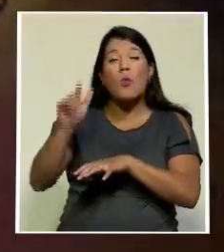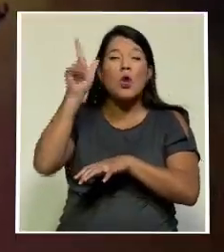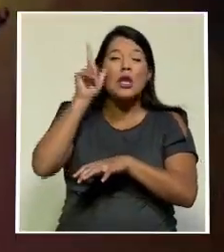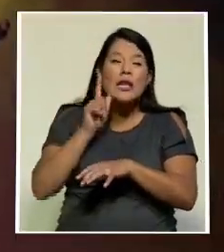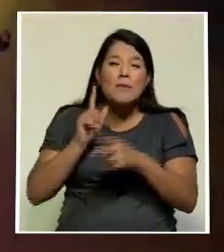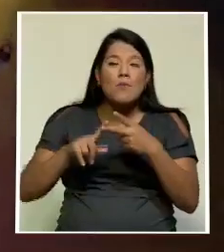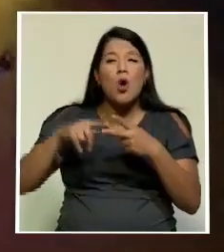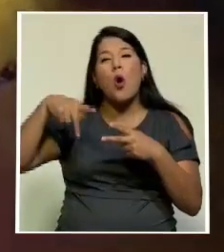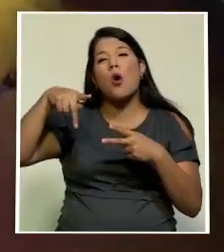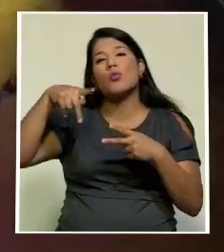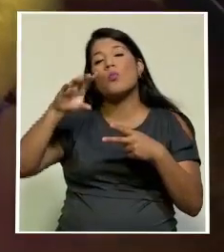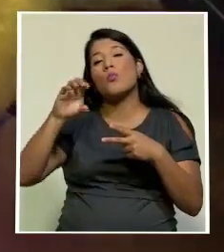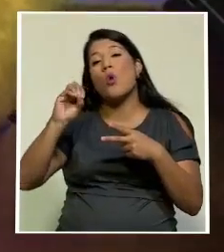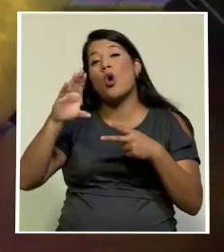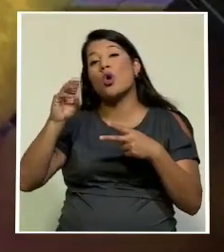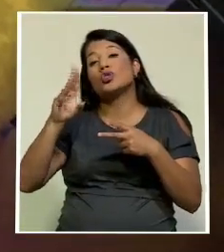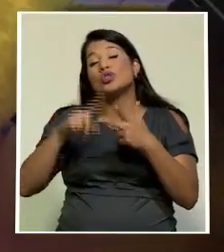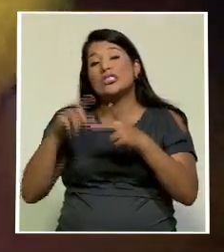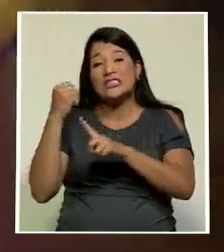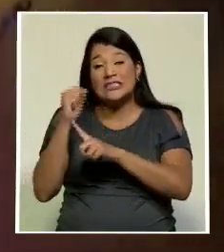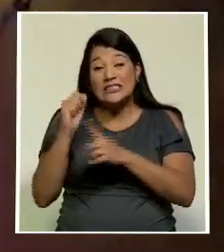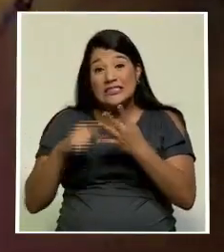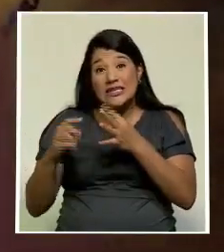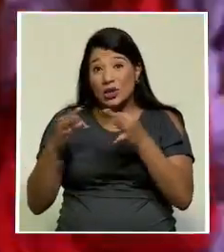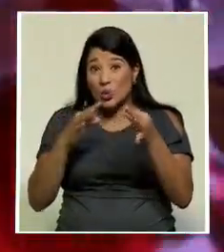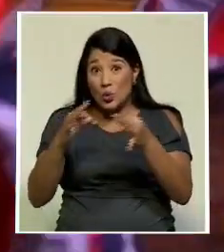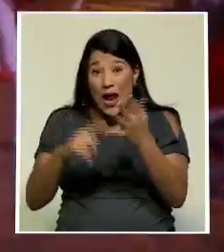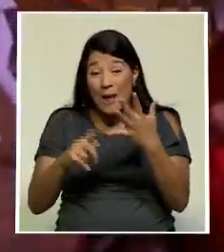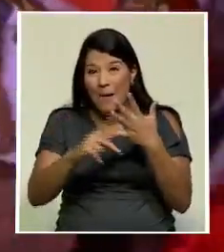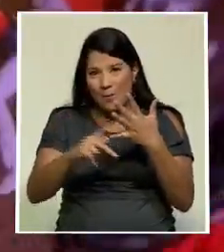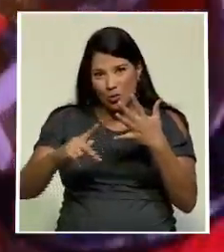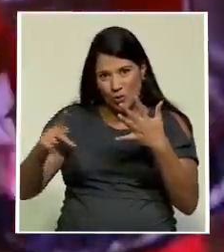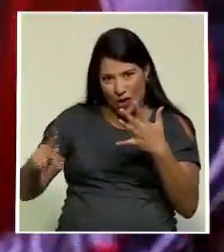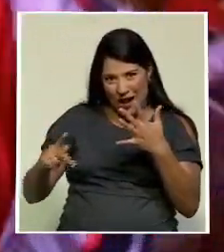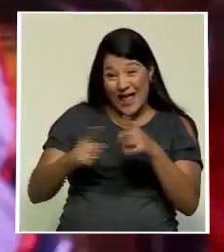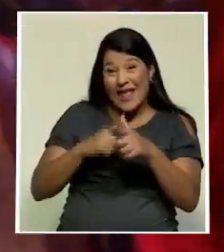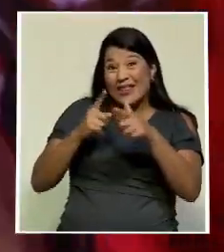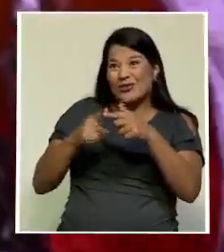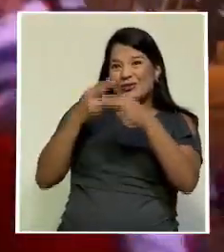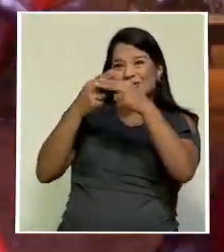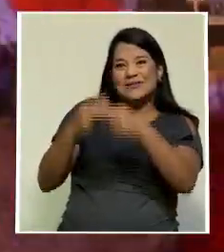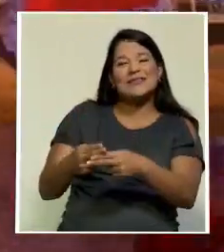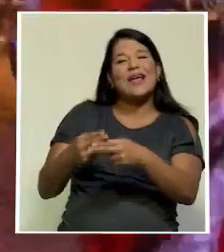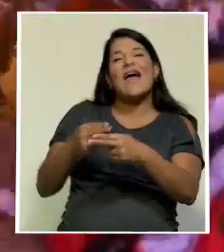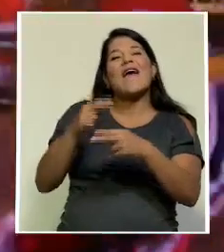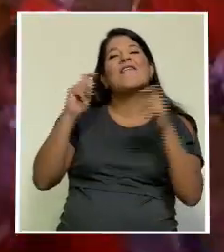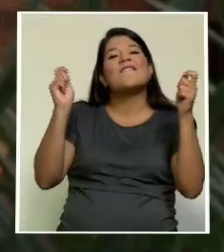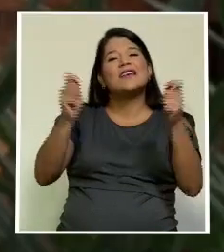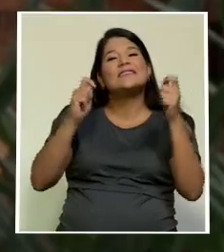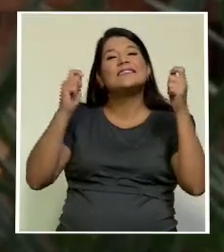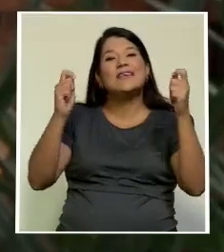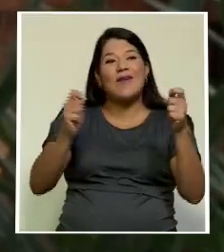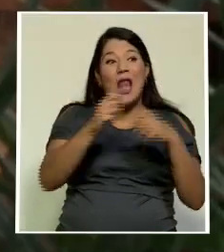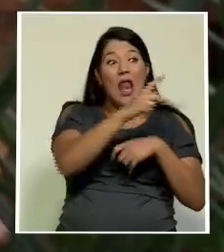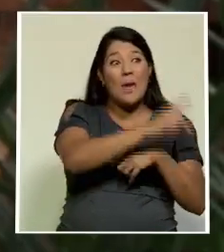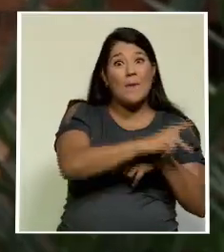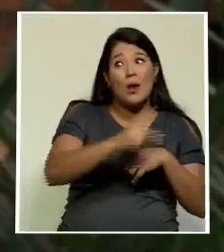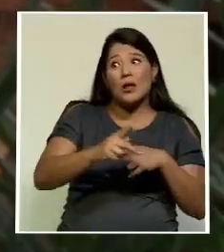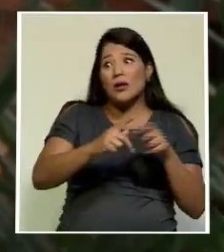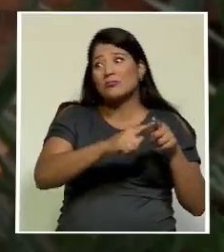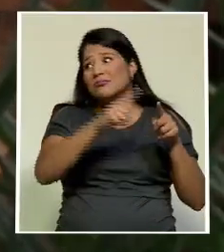San José y Punta Arenas, motivo por lo cual se le menciona como el Festival de Costa a Costa. Correcto, esto es una